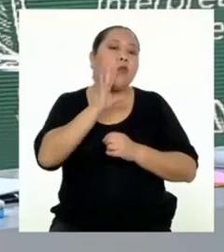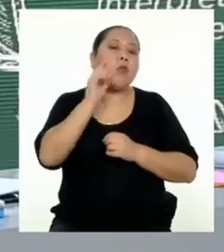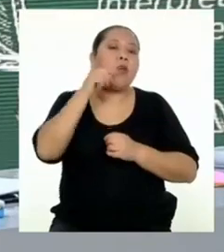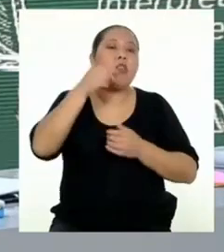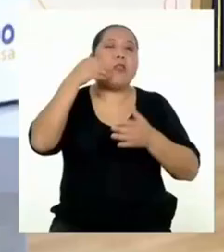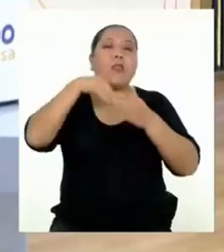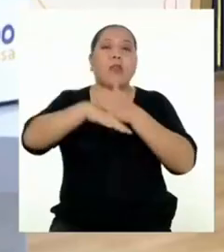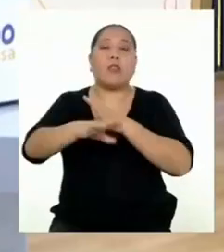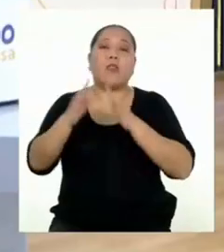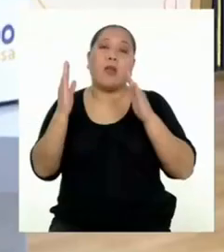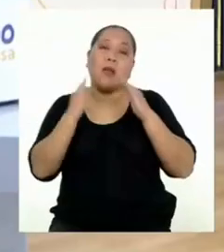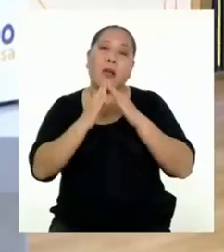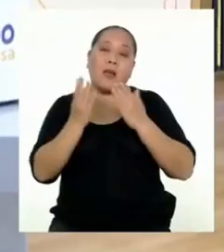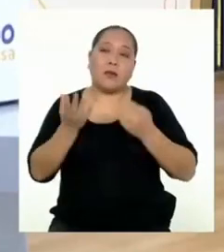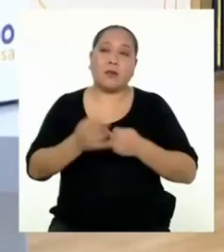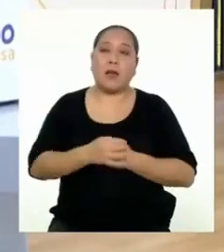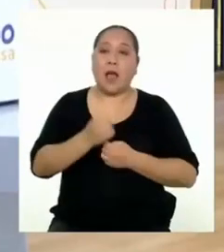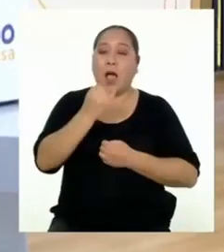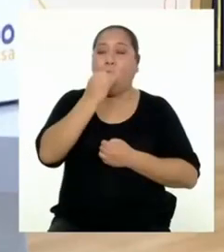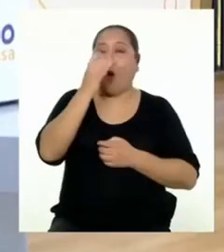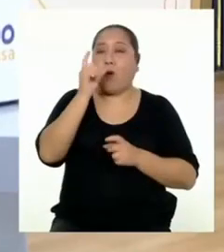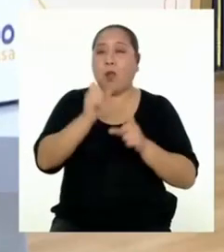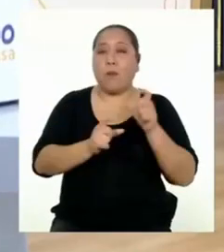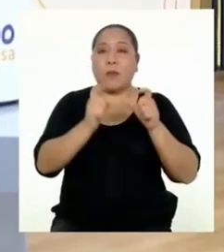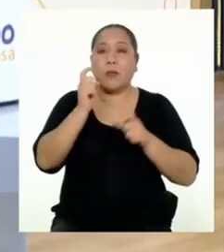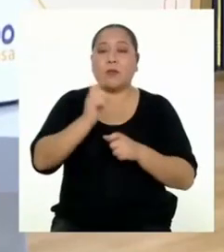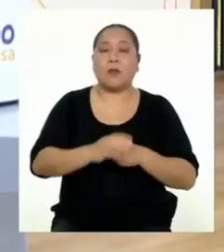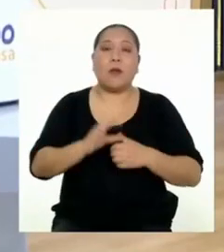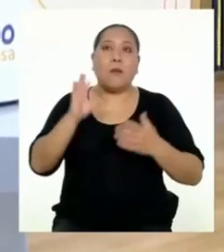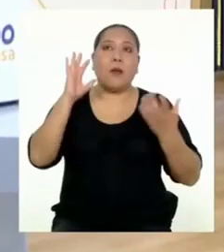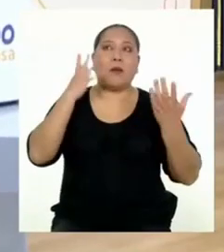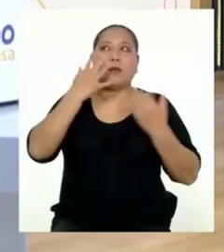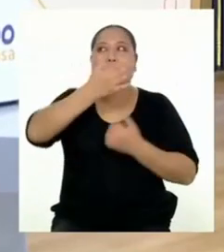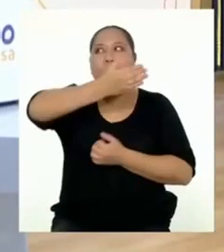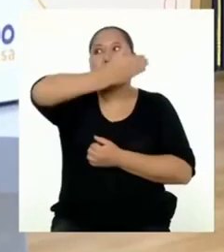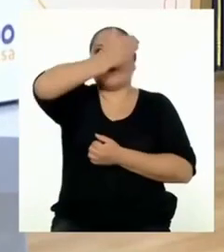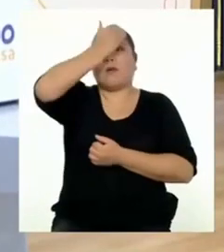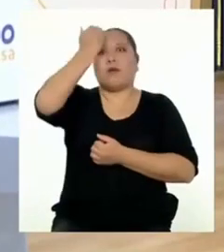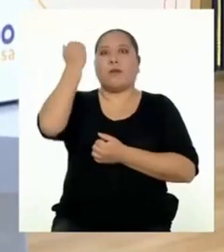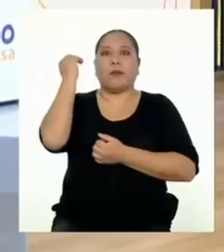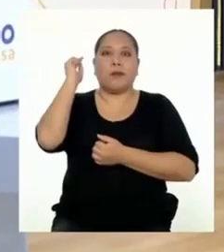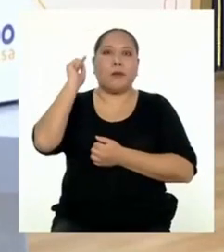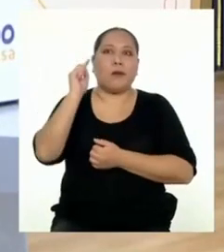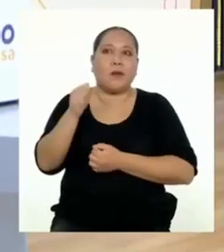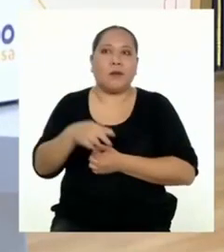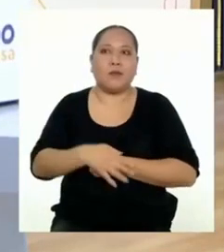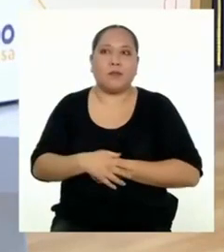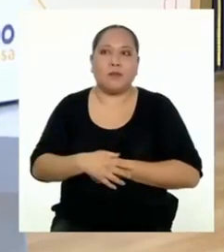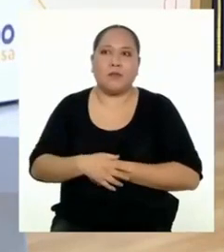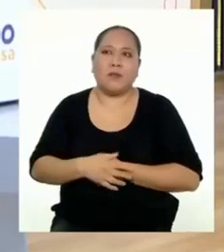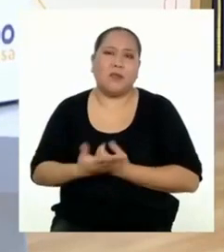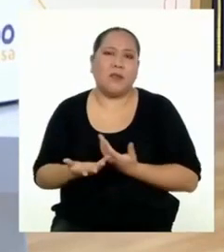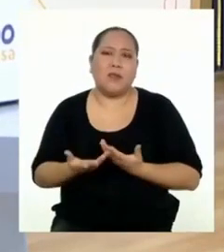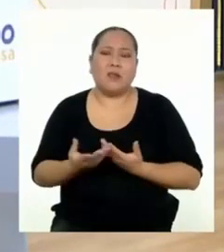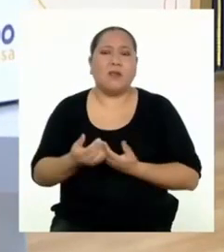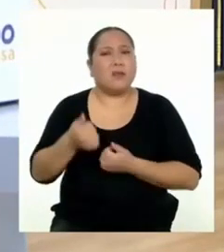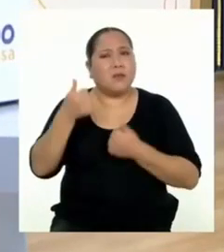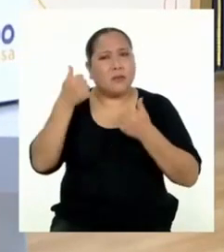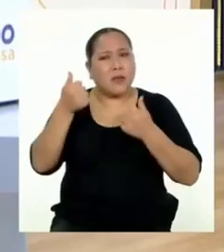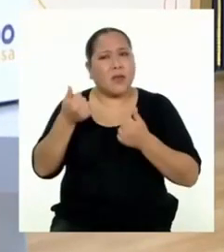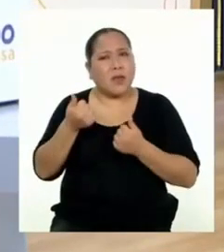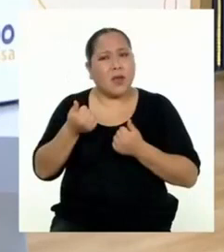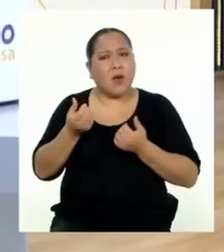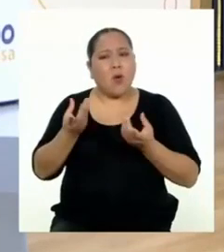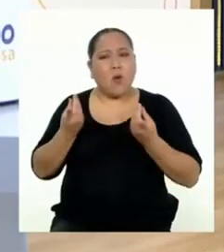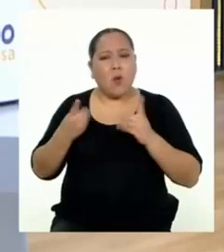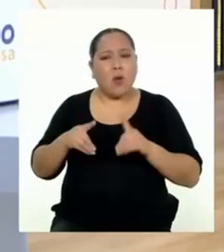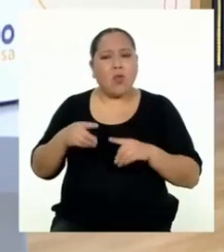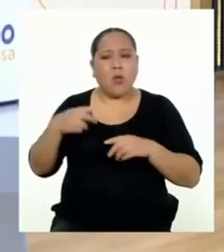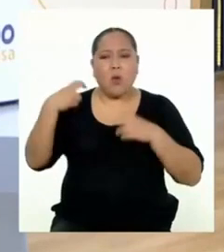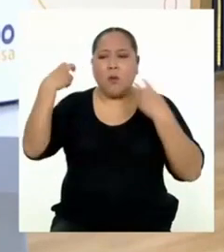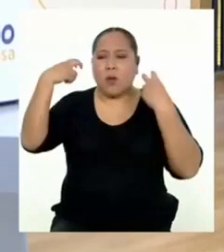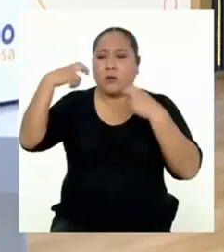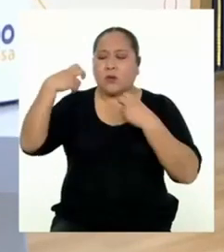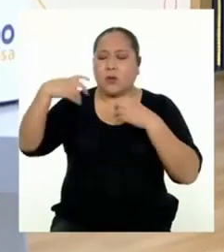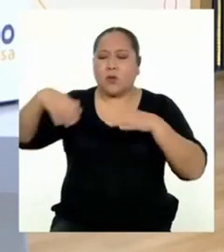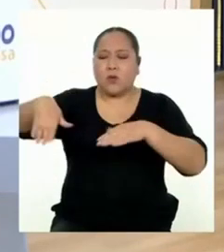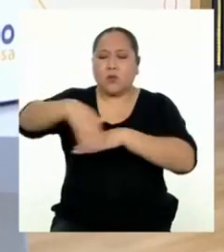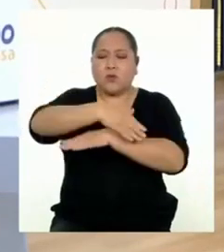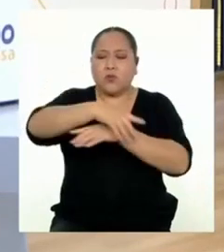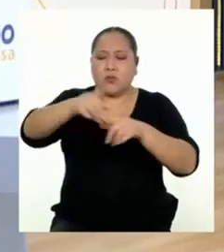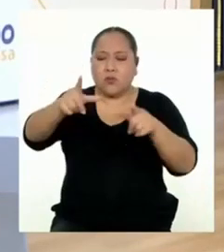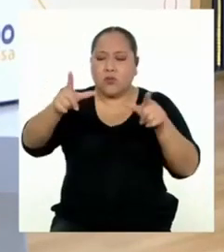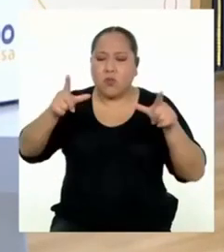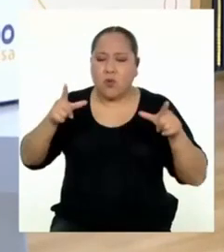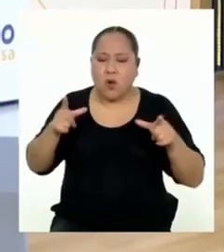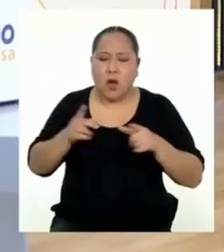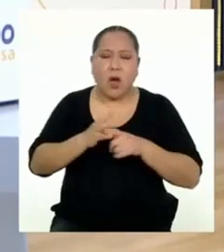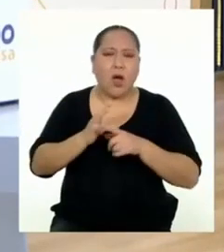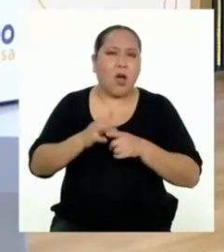en casa. A algunas personas parece que se les ha olvidado si se siente tan bien cuando paseas en un parque o una